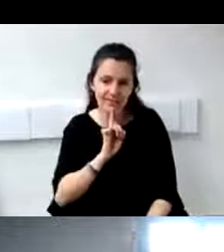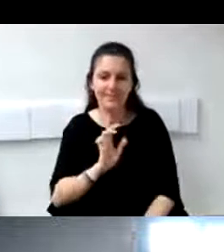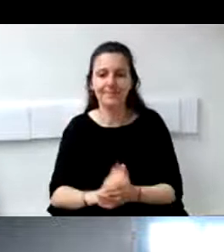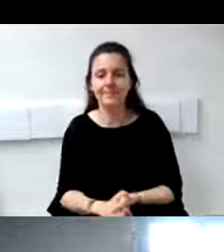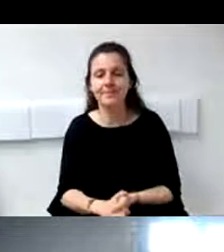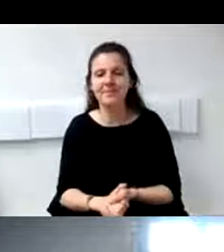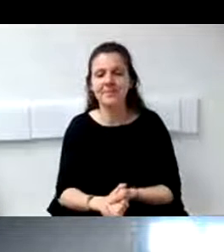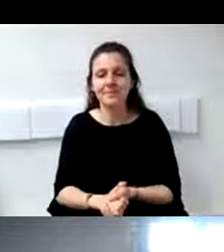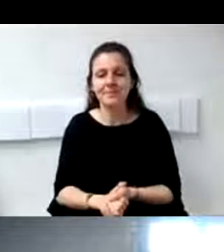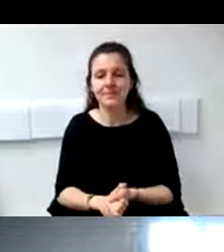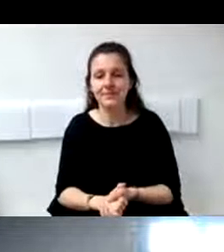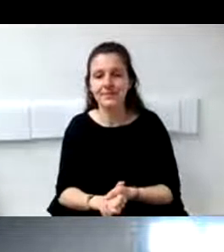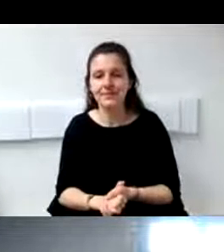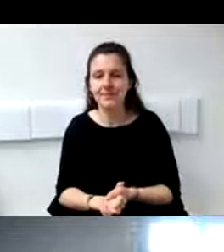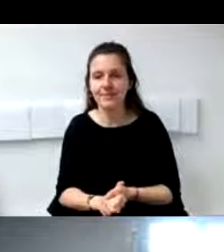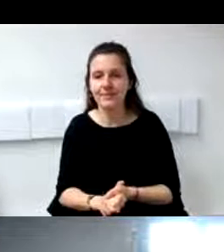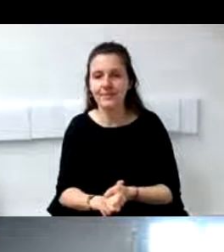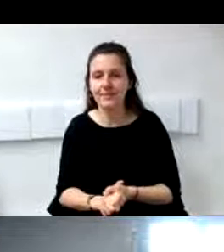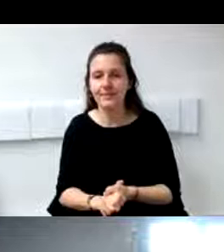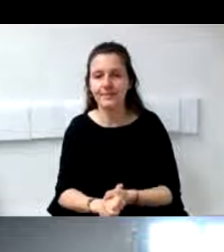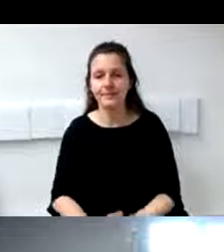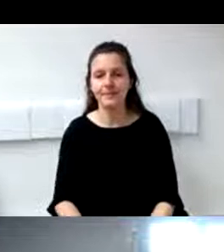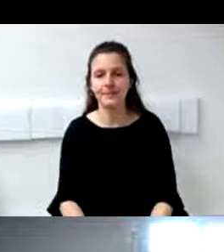de audición.